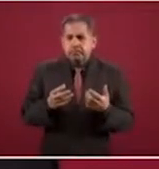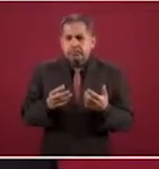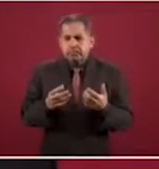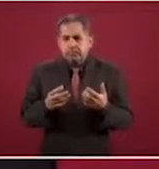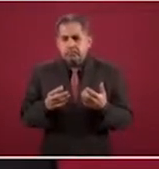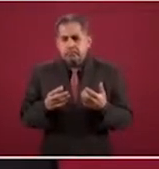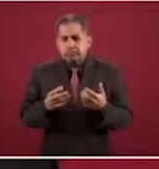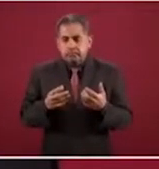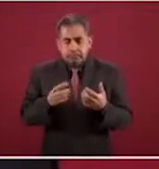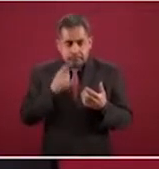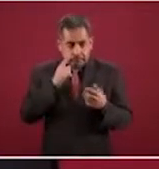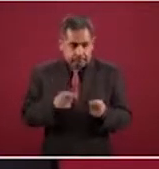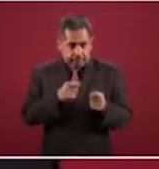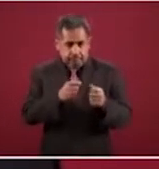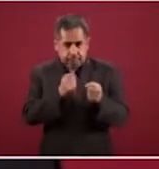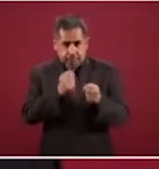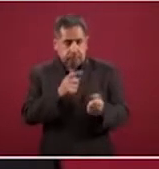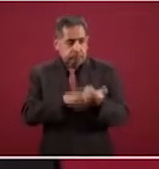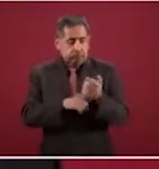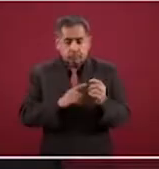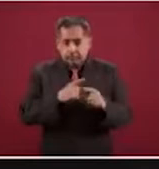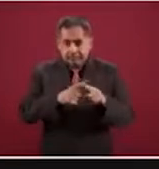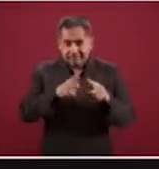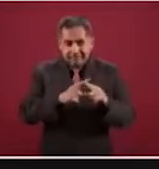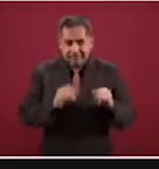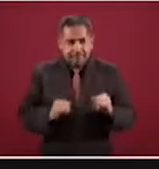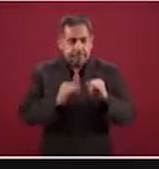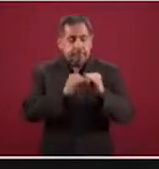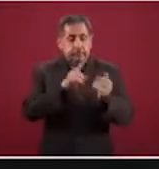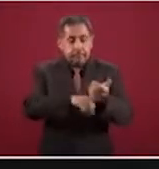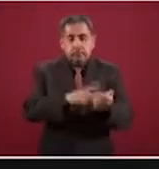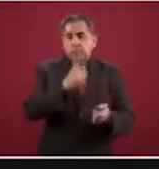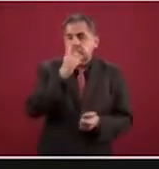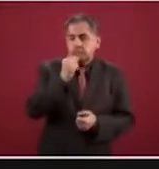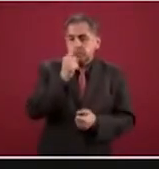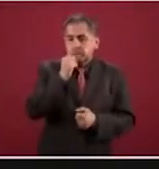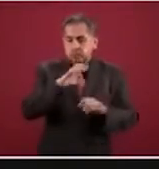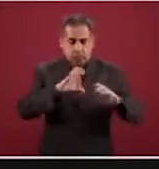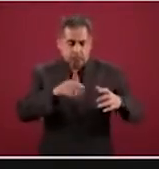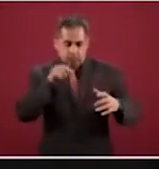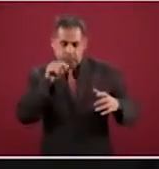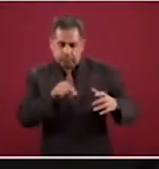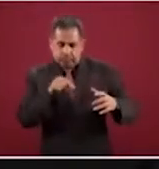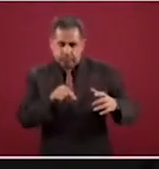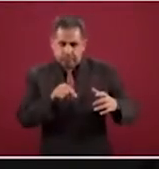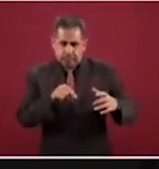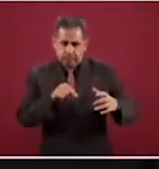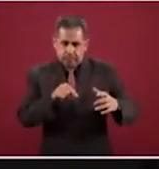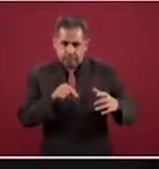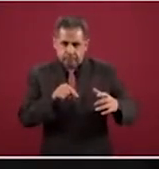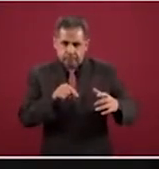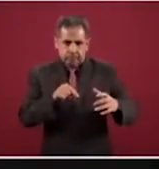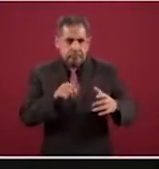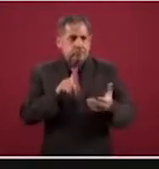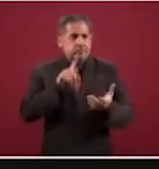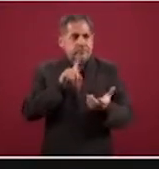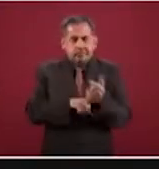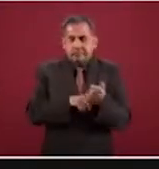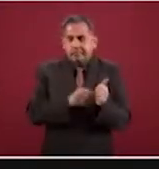para garantizar que en las instituciones de seguridad no se hayan enquistado